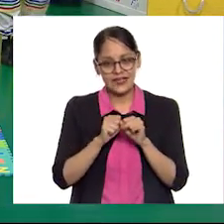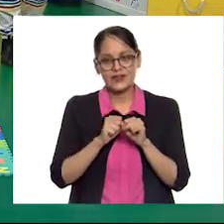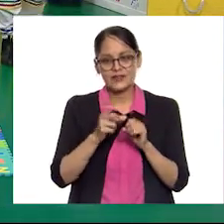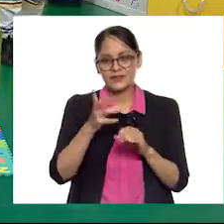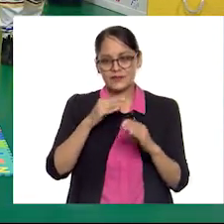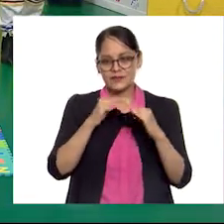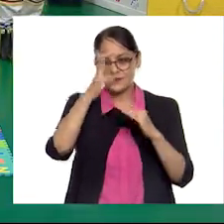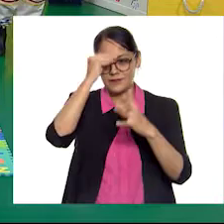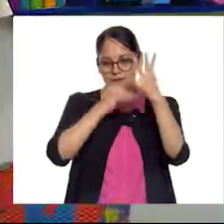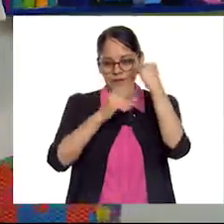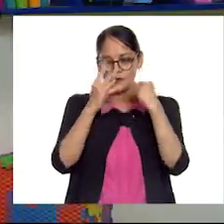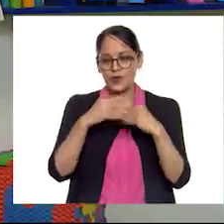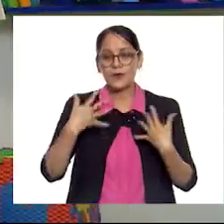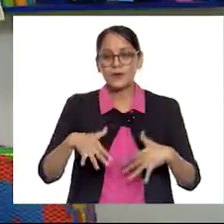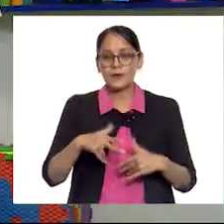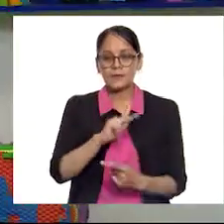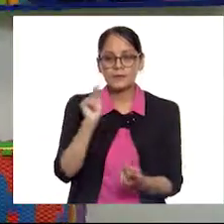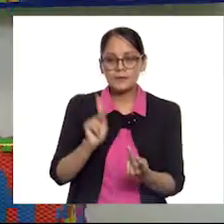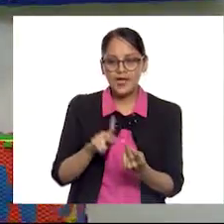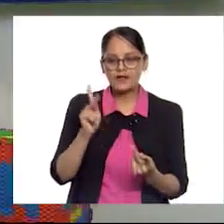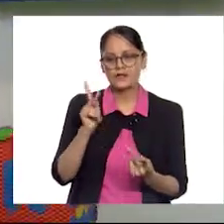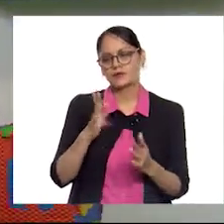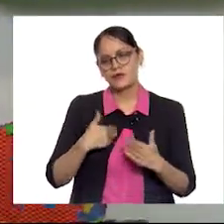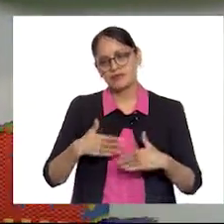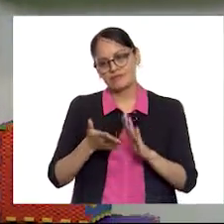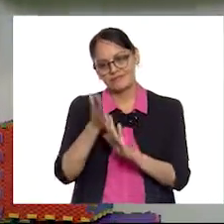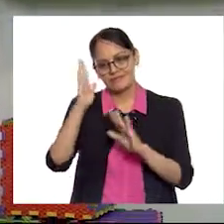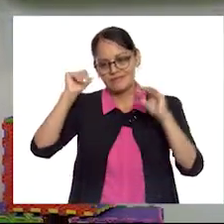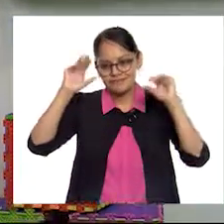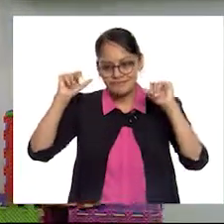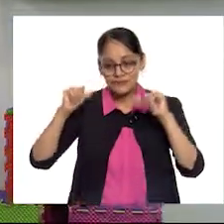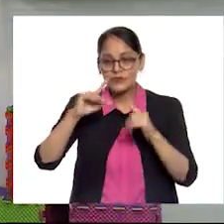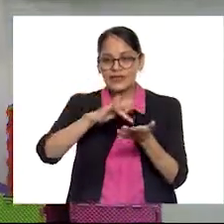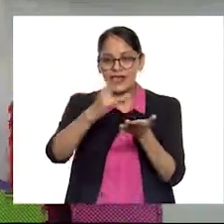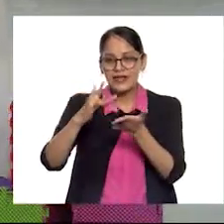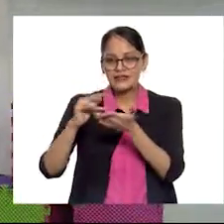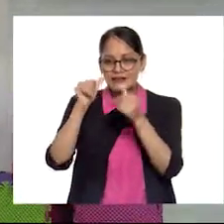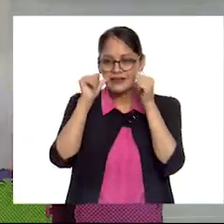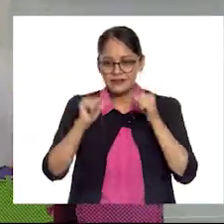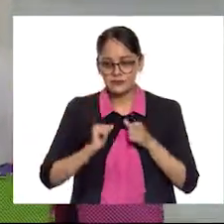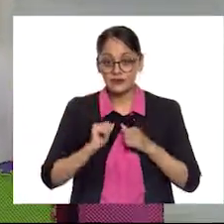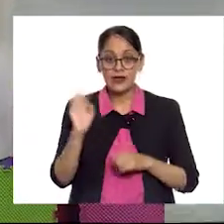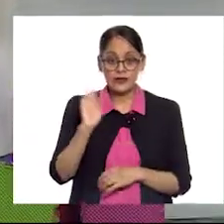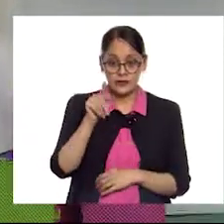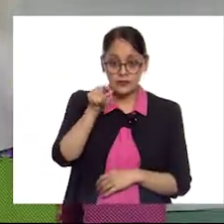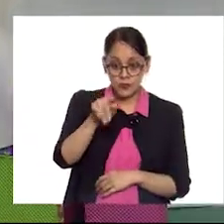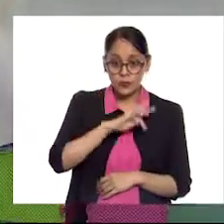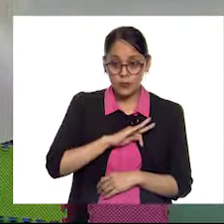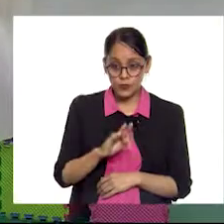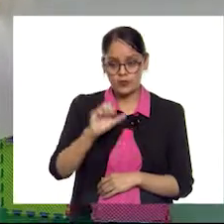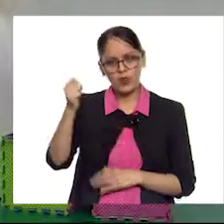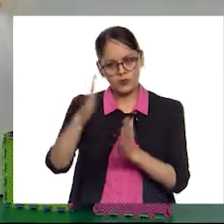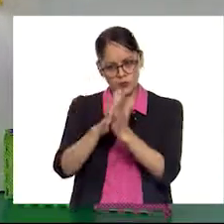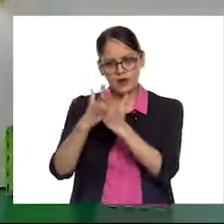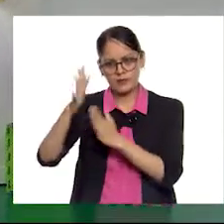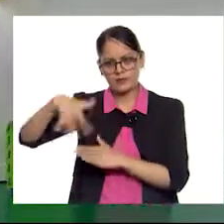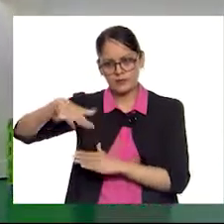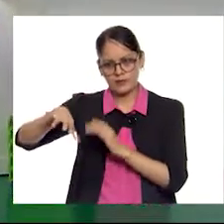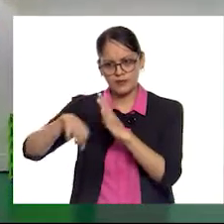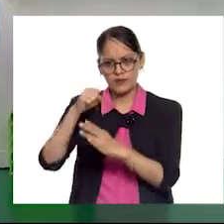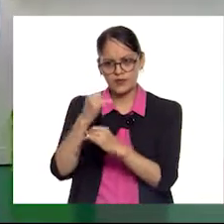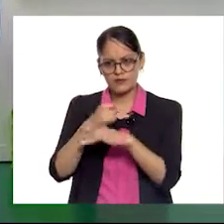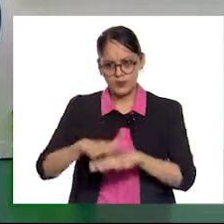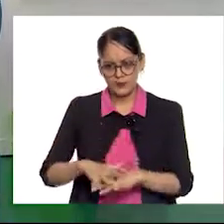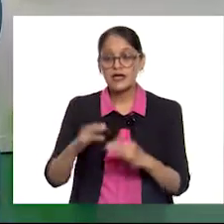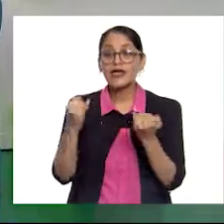lo tuvimos. Perfecto, pues ya nos vamos. Muchísimas gracias a ustedes que nos acompañaron. Si te es posible, consulta otros libros y comenta el